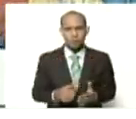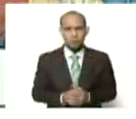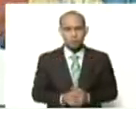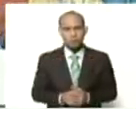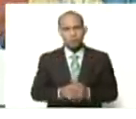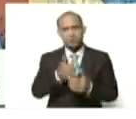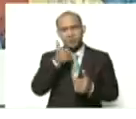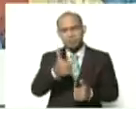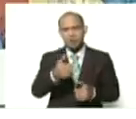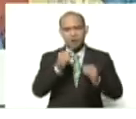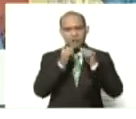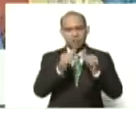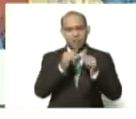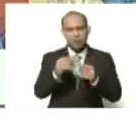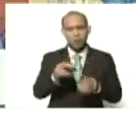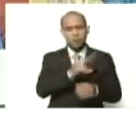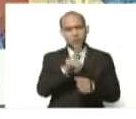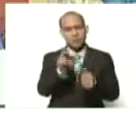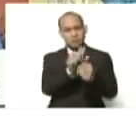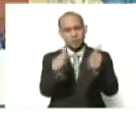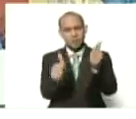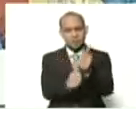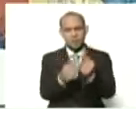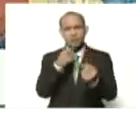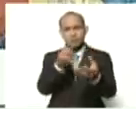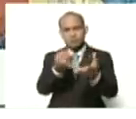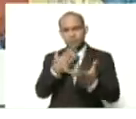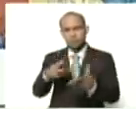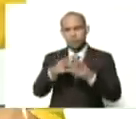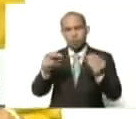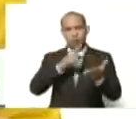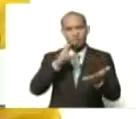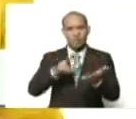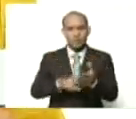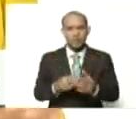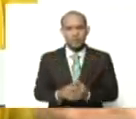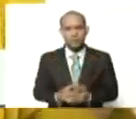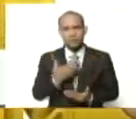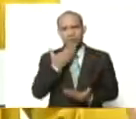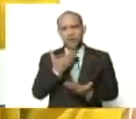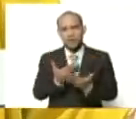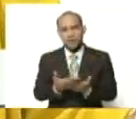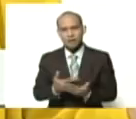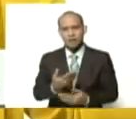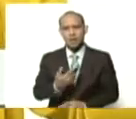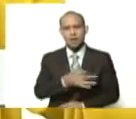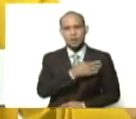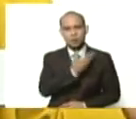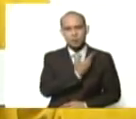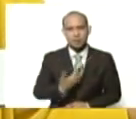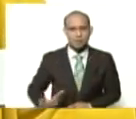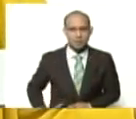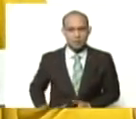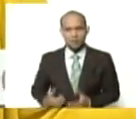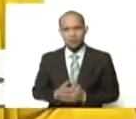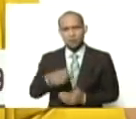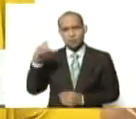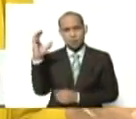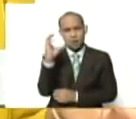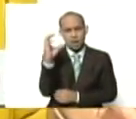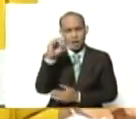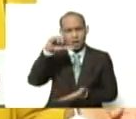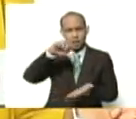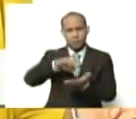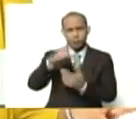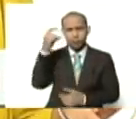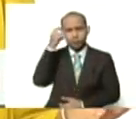bien informados. Vicepresidenta, dígame toda la verdad. Gracias, presidente. Bueno, Caracas reportó en relación al